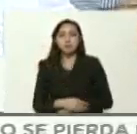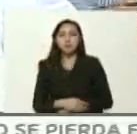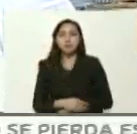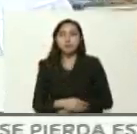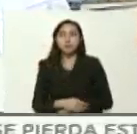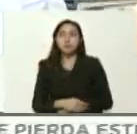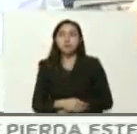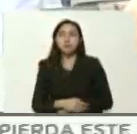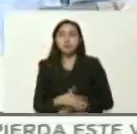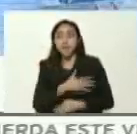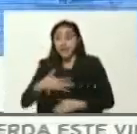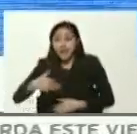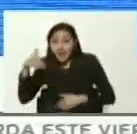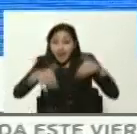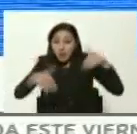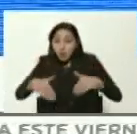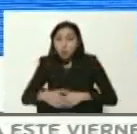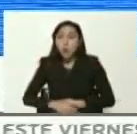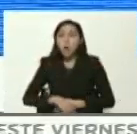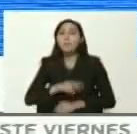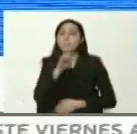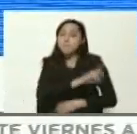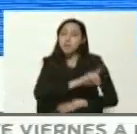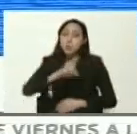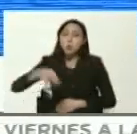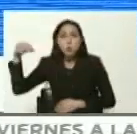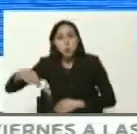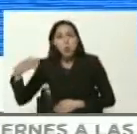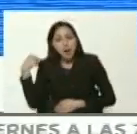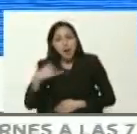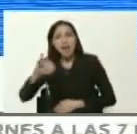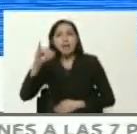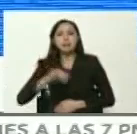¿Qué quiere elecciones? El 21 de noviembre hay elecciones.